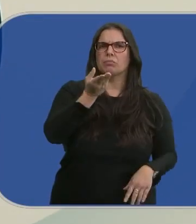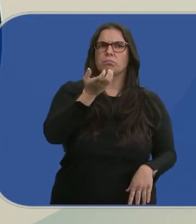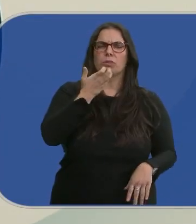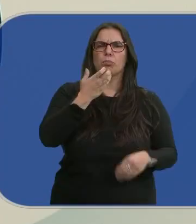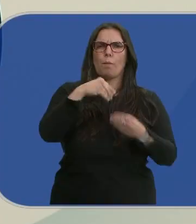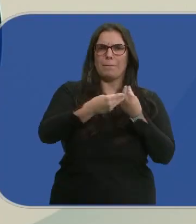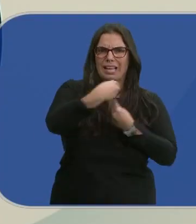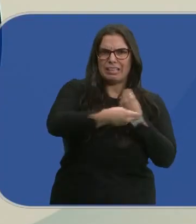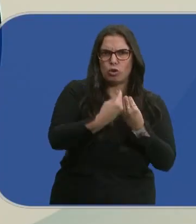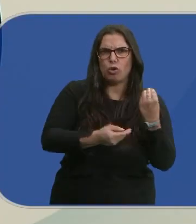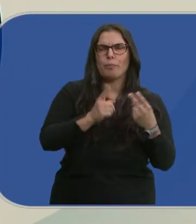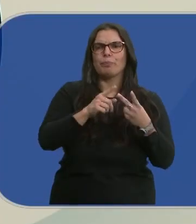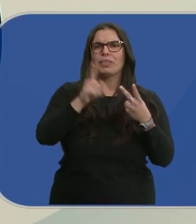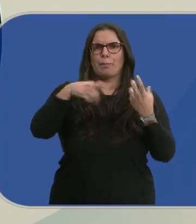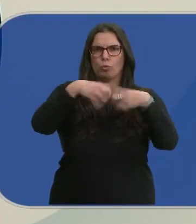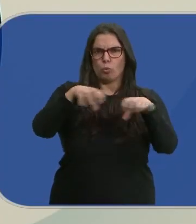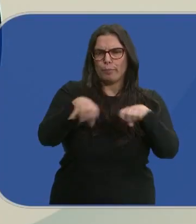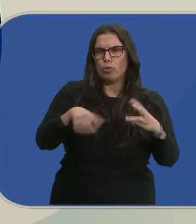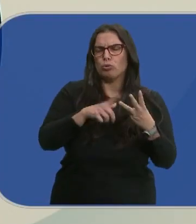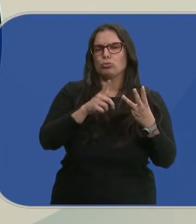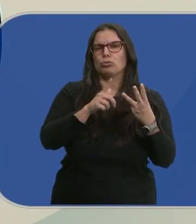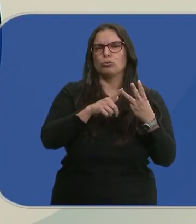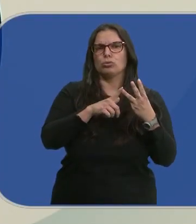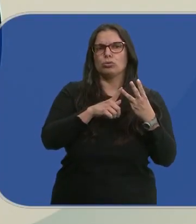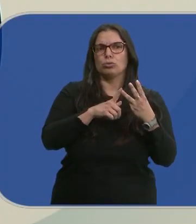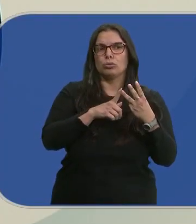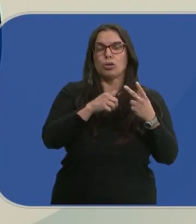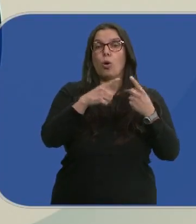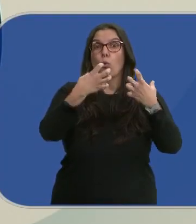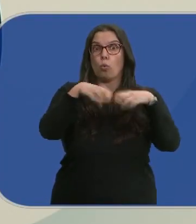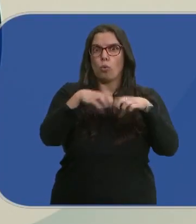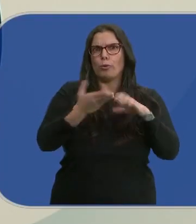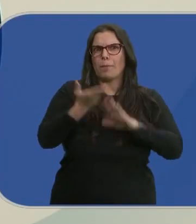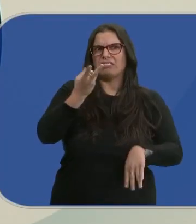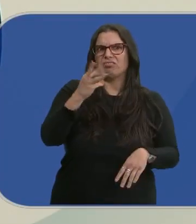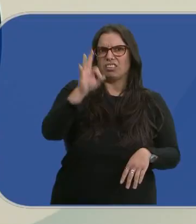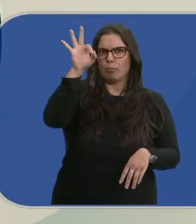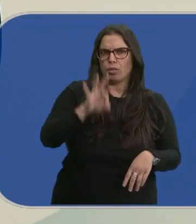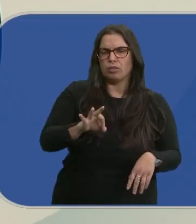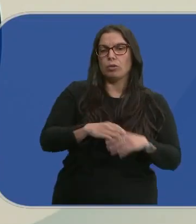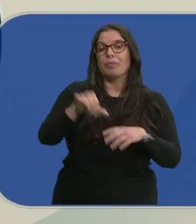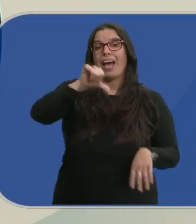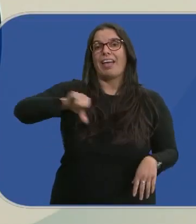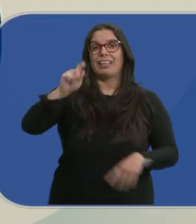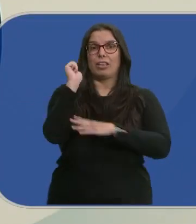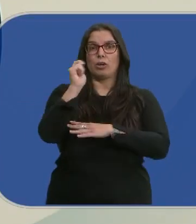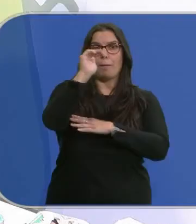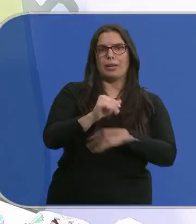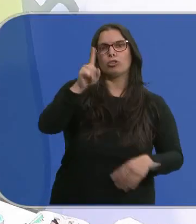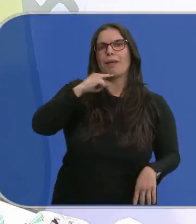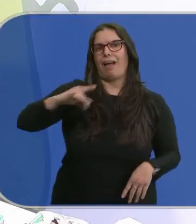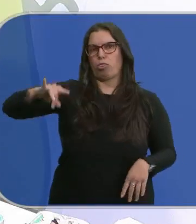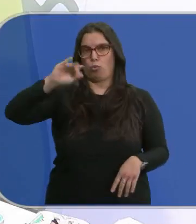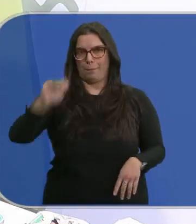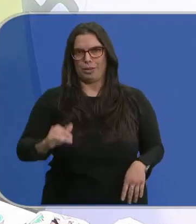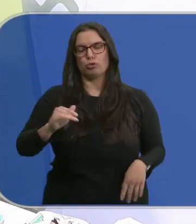ser los plátanos, también los huevos, que ha subido alrededor de un 30%. Ha bajado el aceite de oliva y también ha bajado el azúcar.